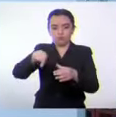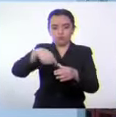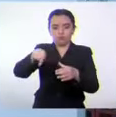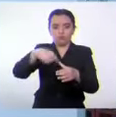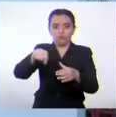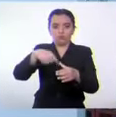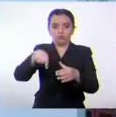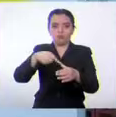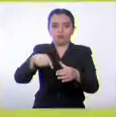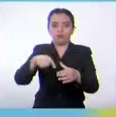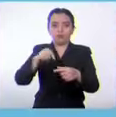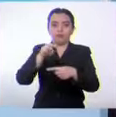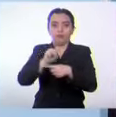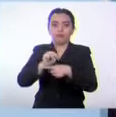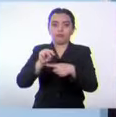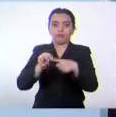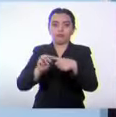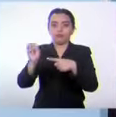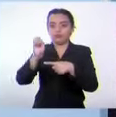masa sobre masa.